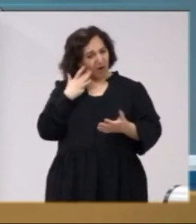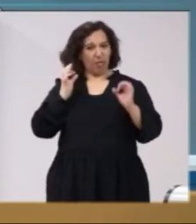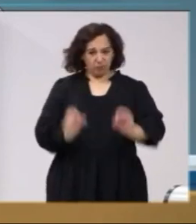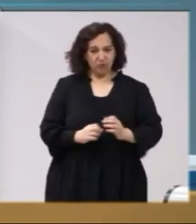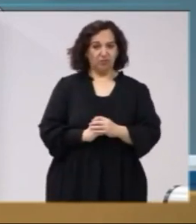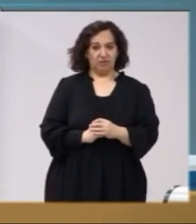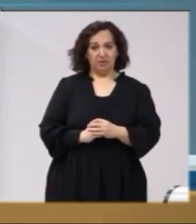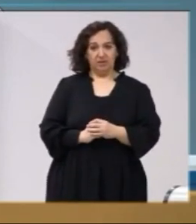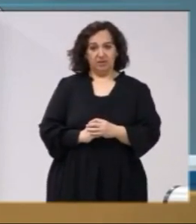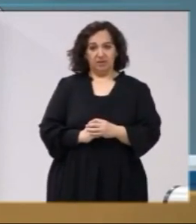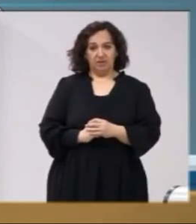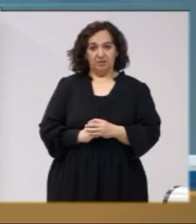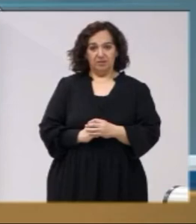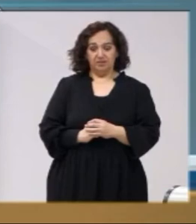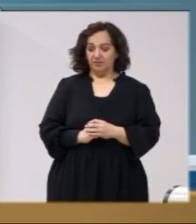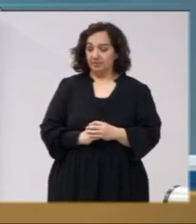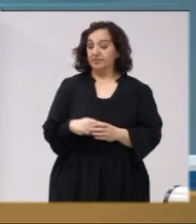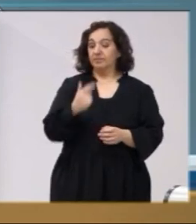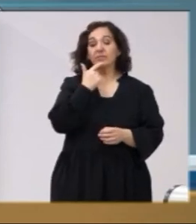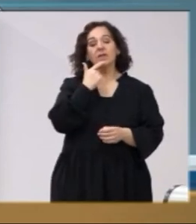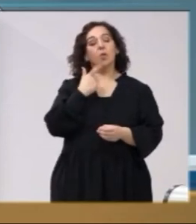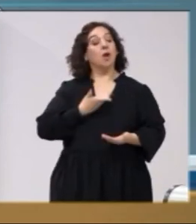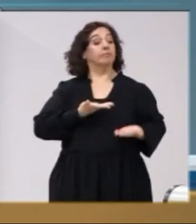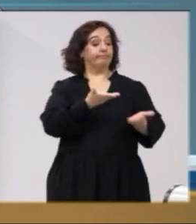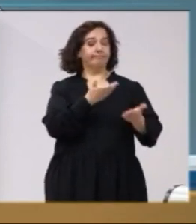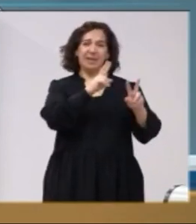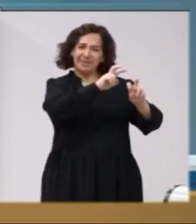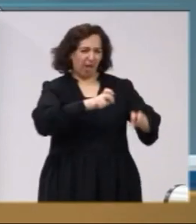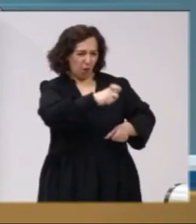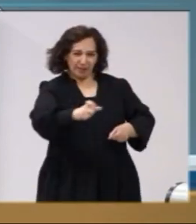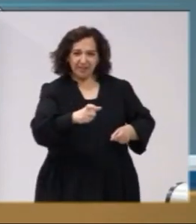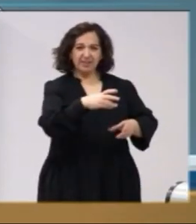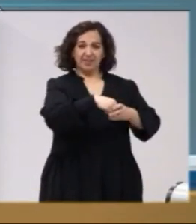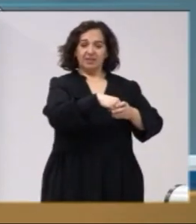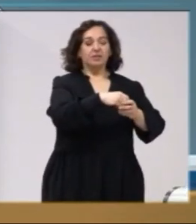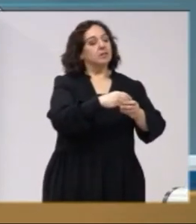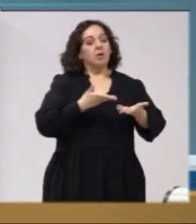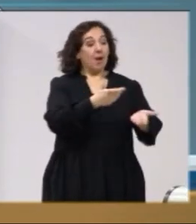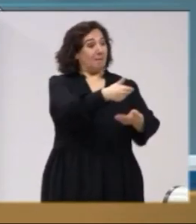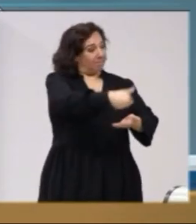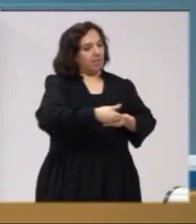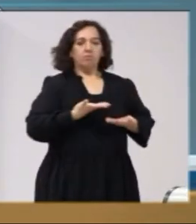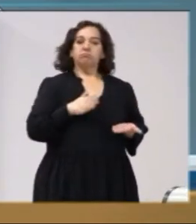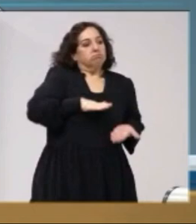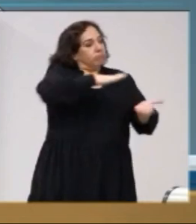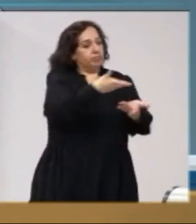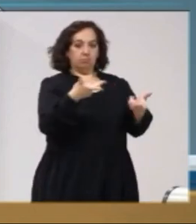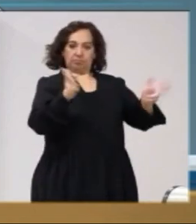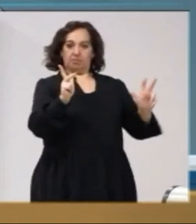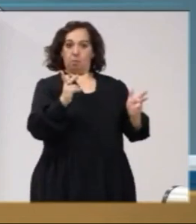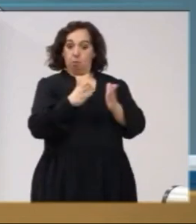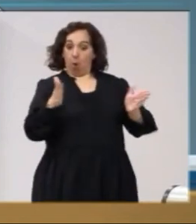Hemos puesto en manos de los investigadores todo lo que se nos ha solicitado desde el primer